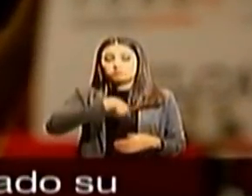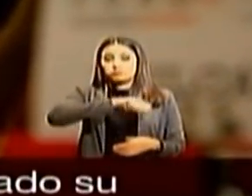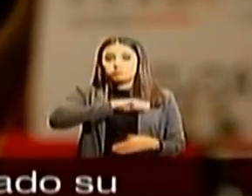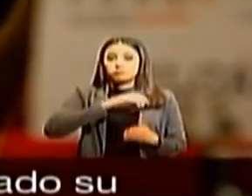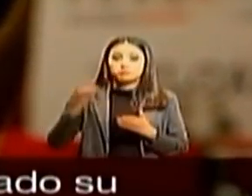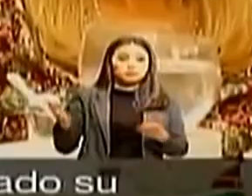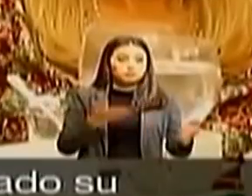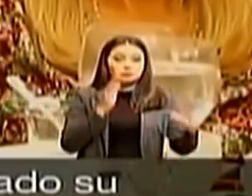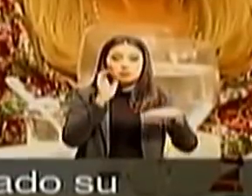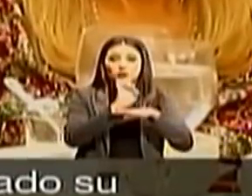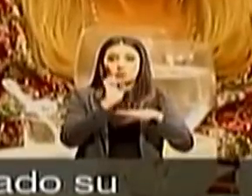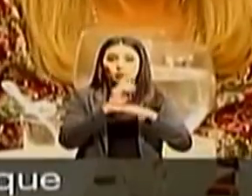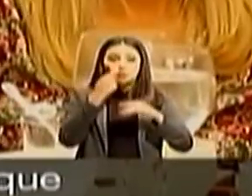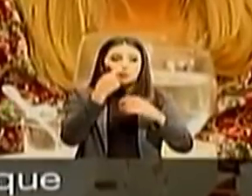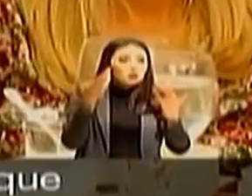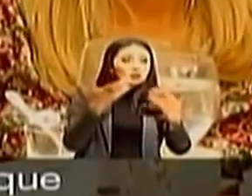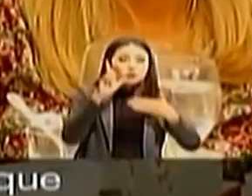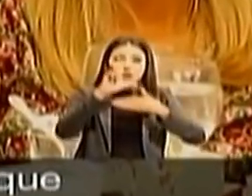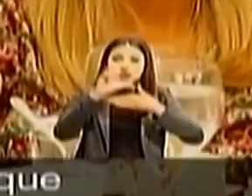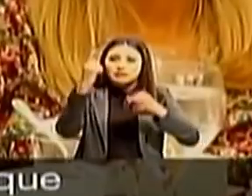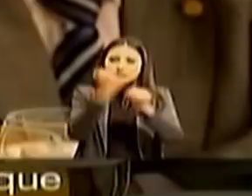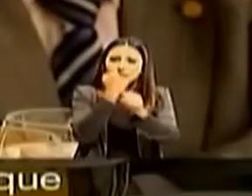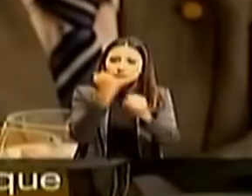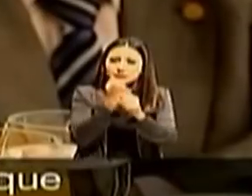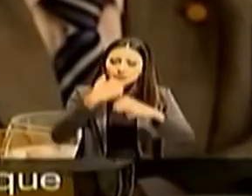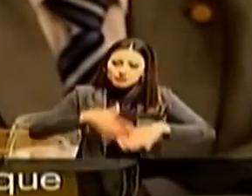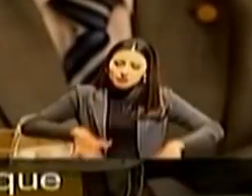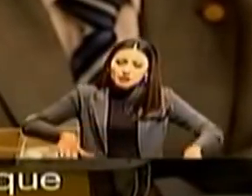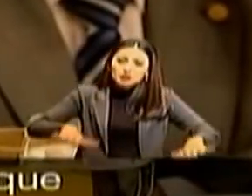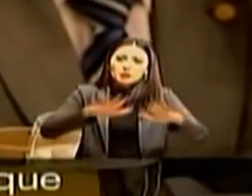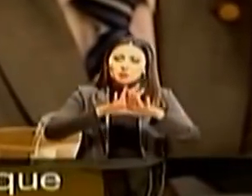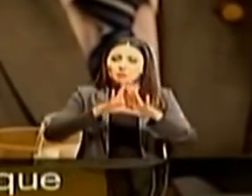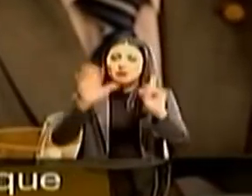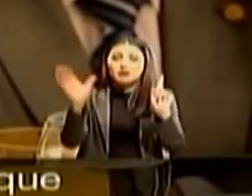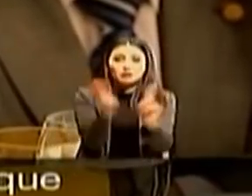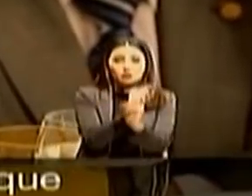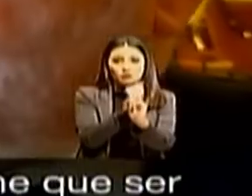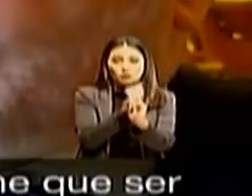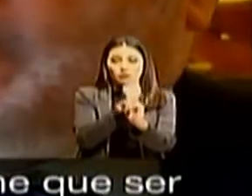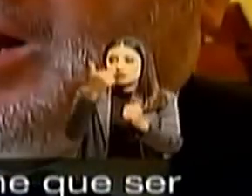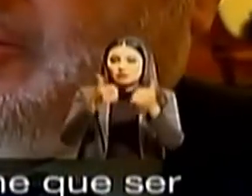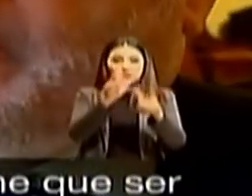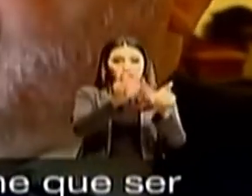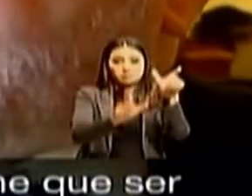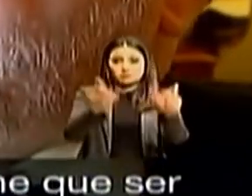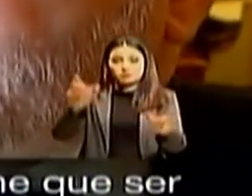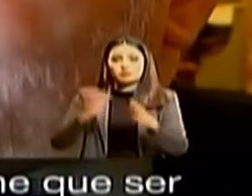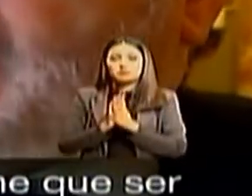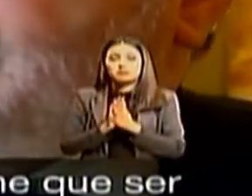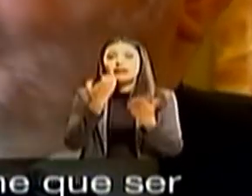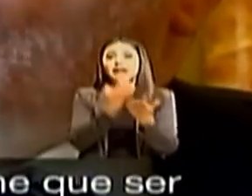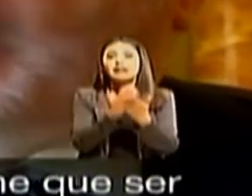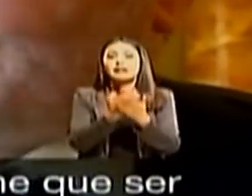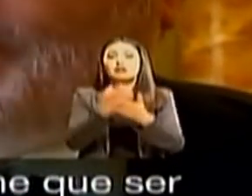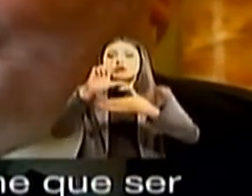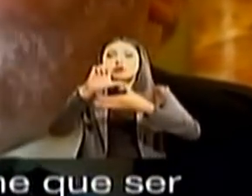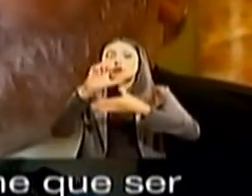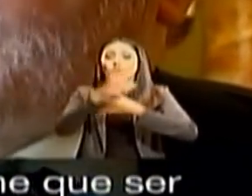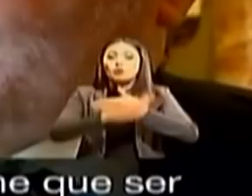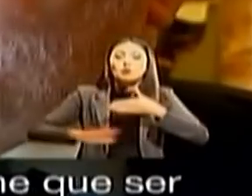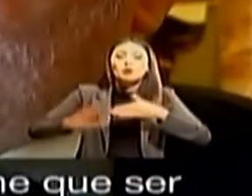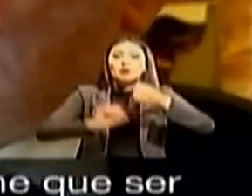interés en Ecuador y América Latina para trabajar en acuerdos que beneficien a sus ciudadanos. La economía latinoamericana tiene que ser un